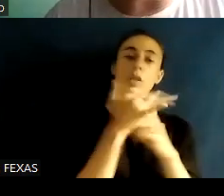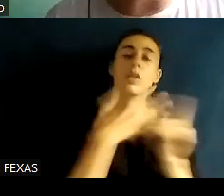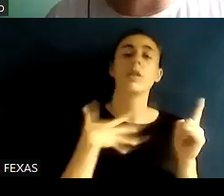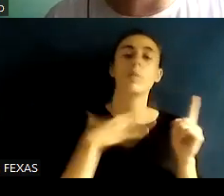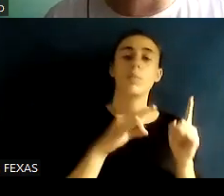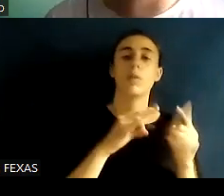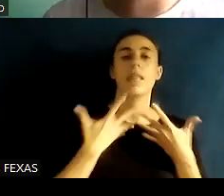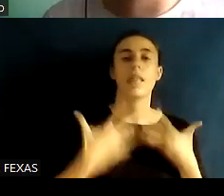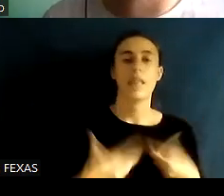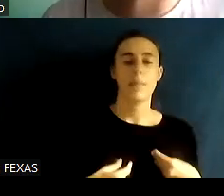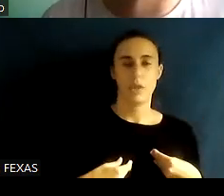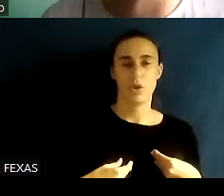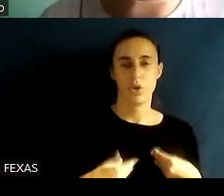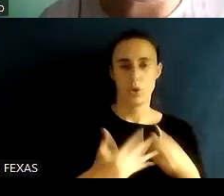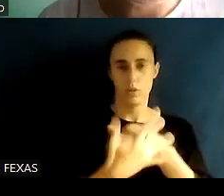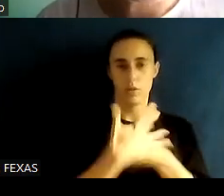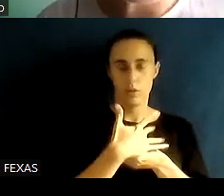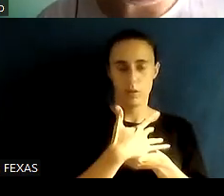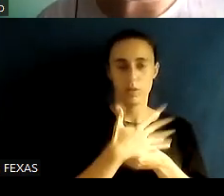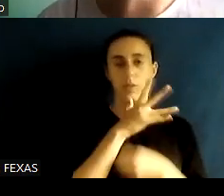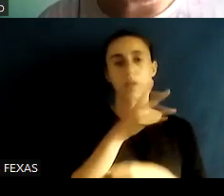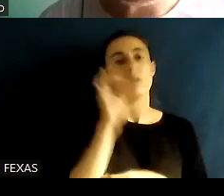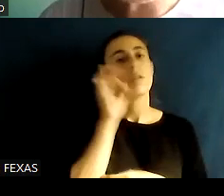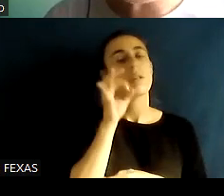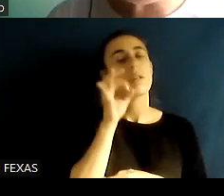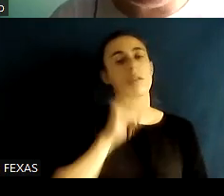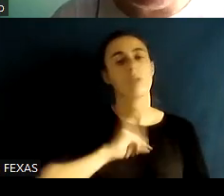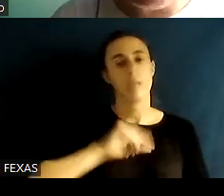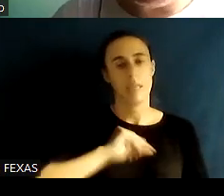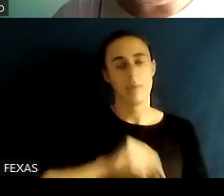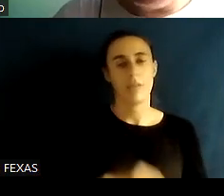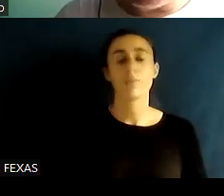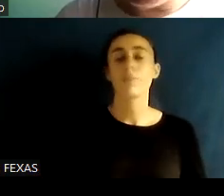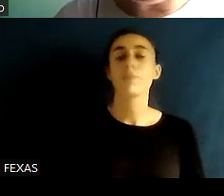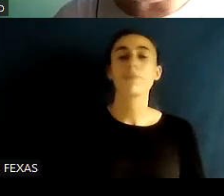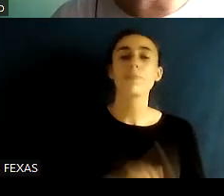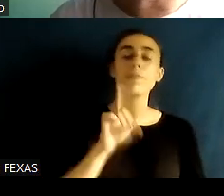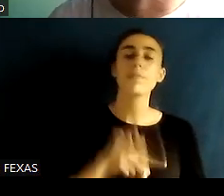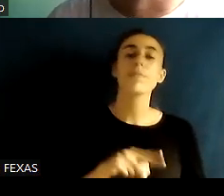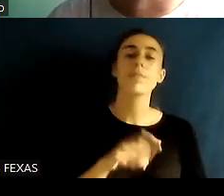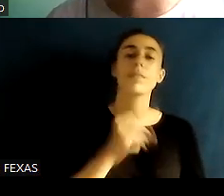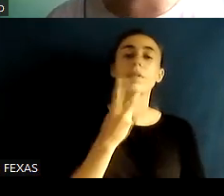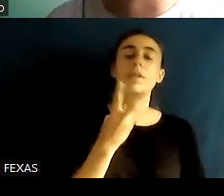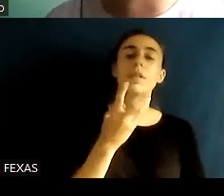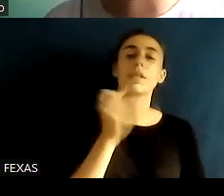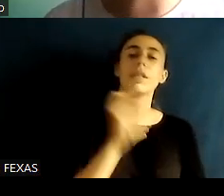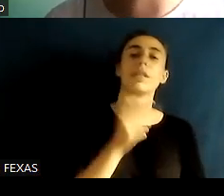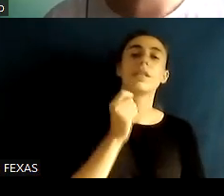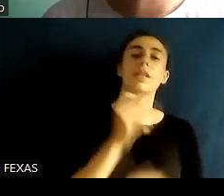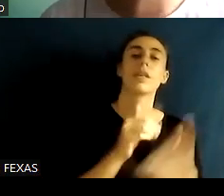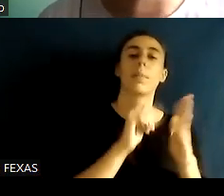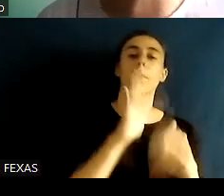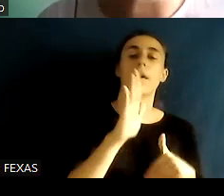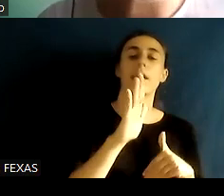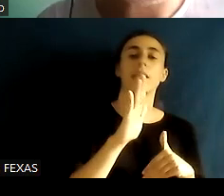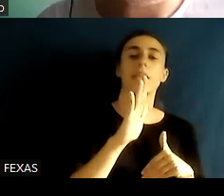depresión, un trastorno del ánimo. Si bien es más frecuente de estas dos situaciones, entre la hipercalcemia y la hipocalcemia,